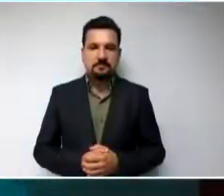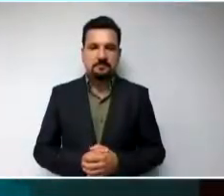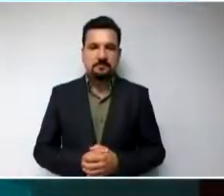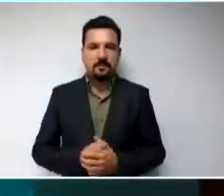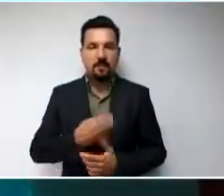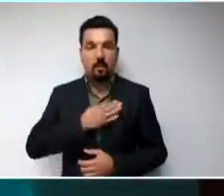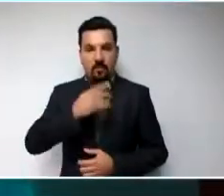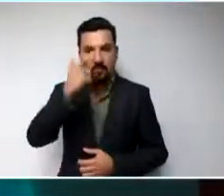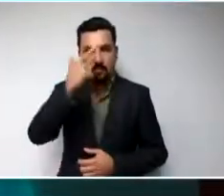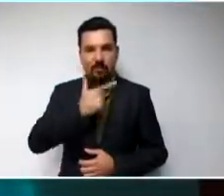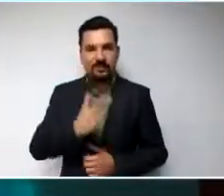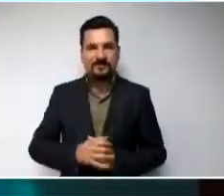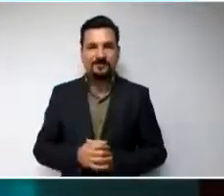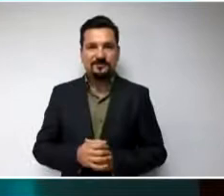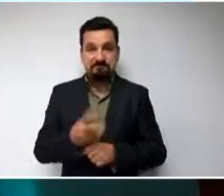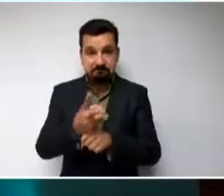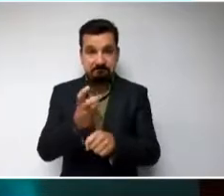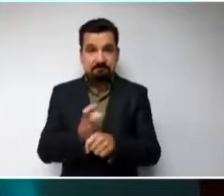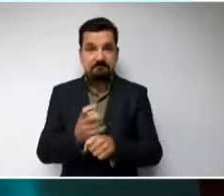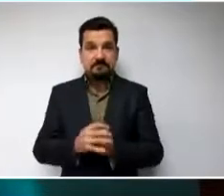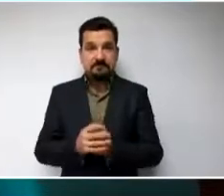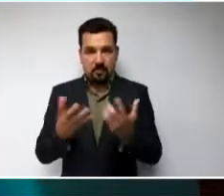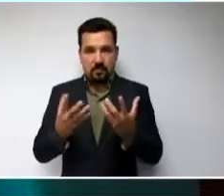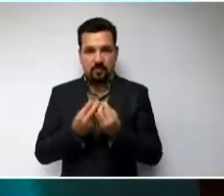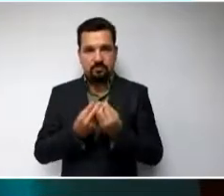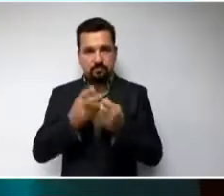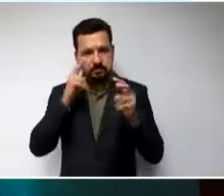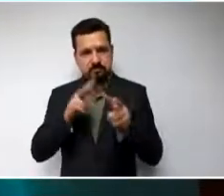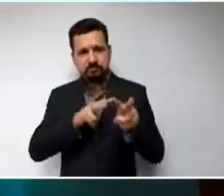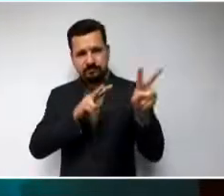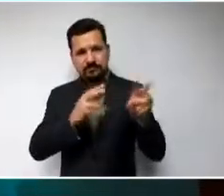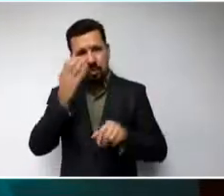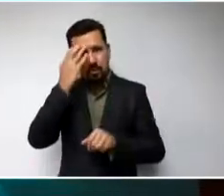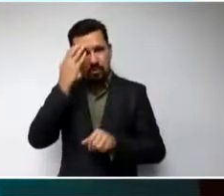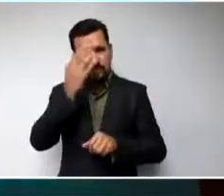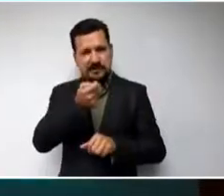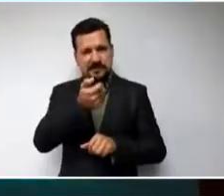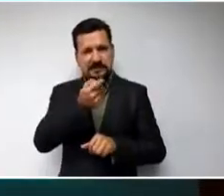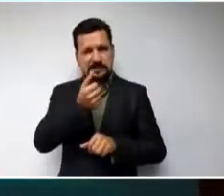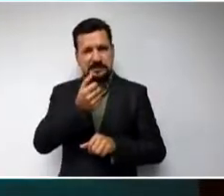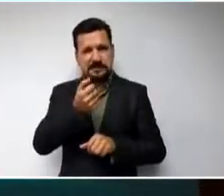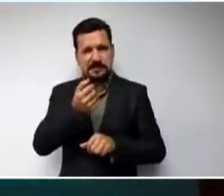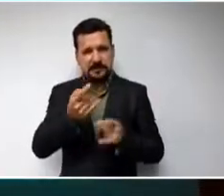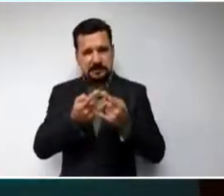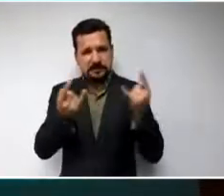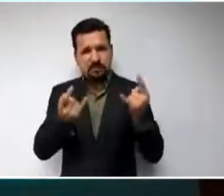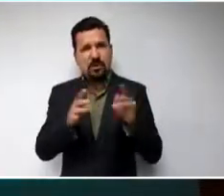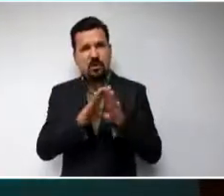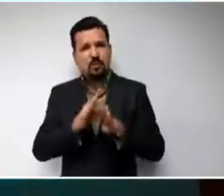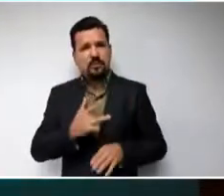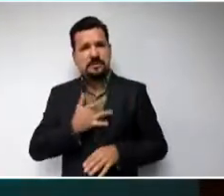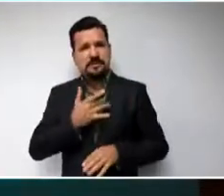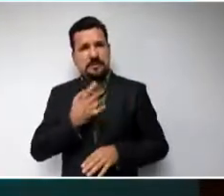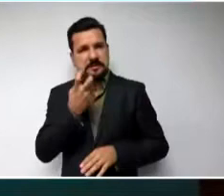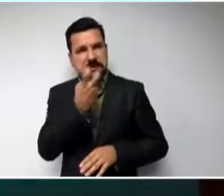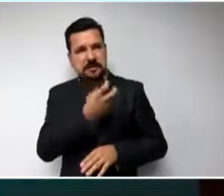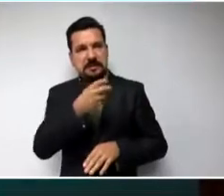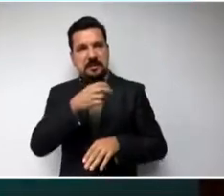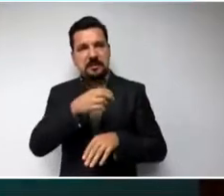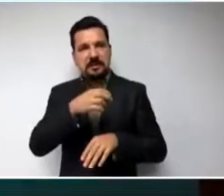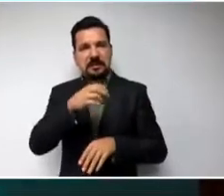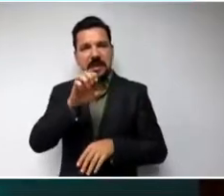buenas noches te invito a que juntos conozcamos un poco del sentir de elvis